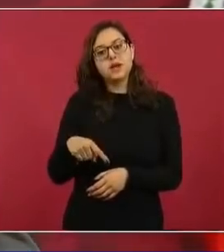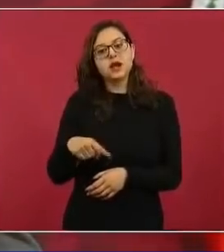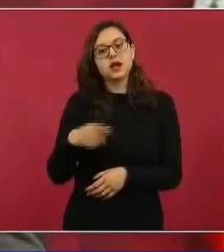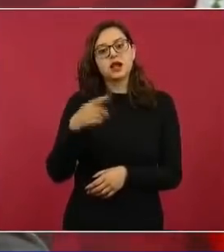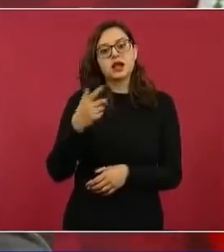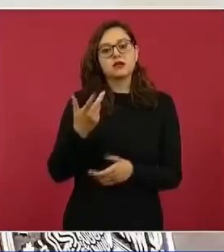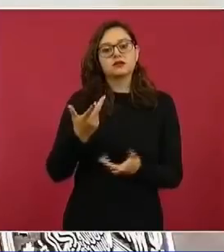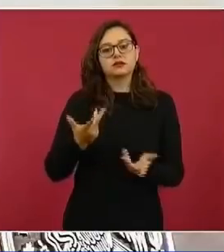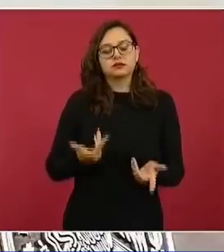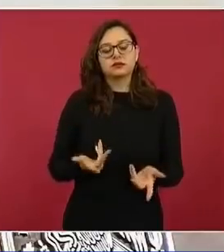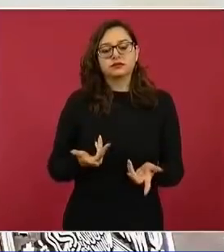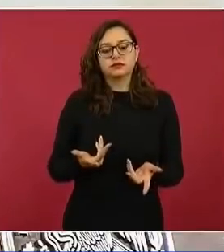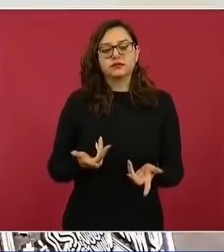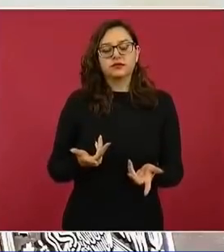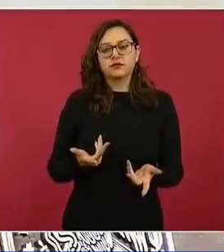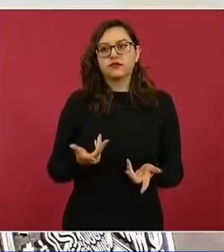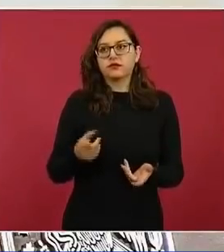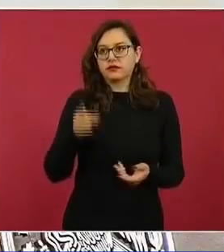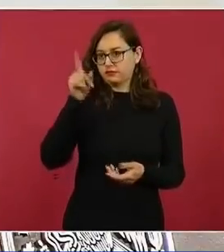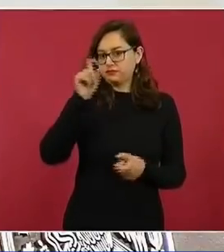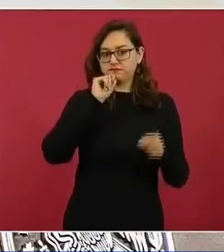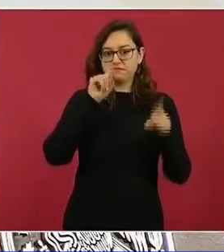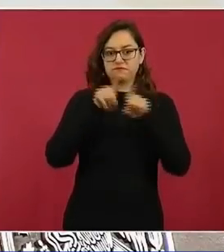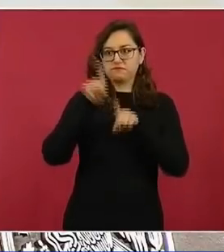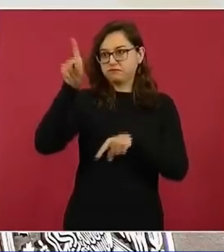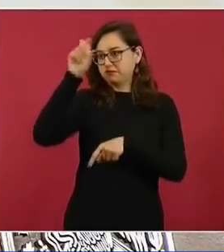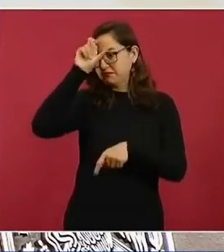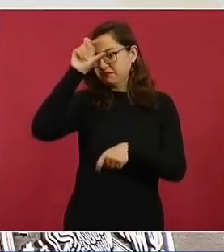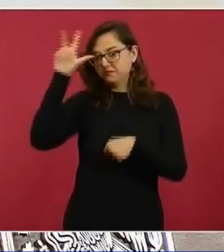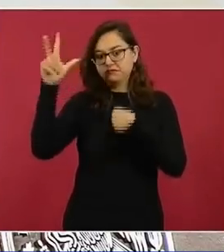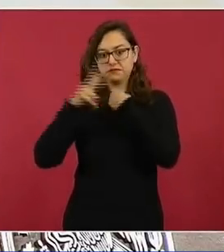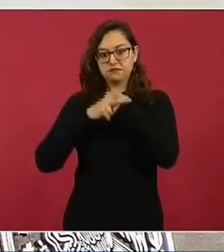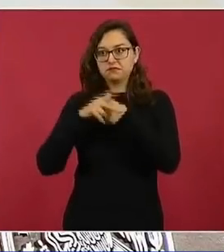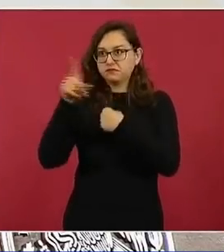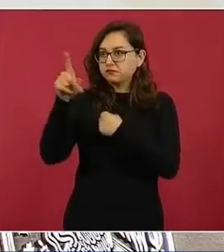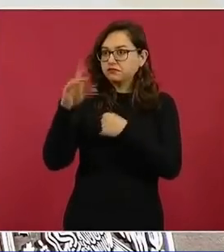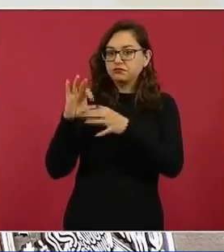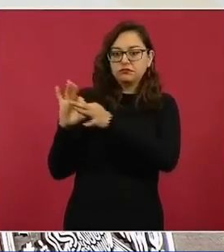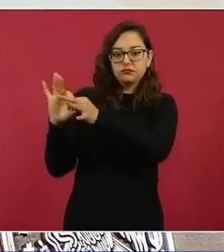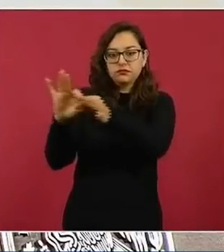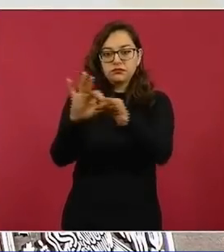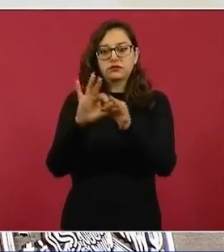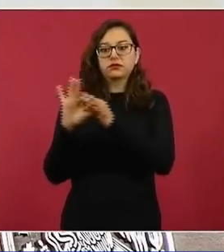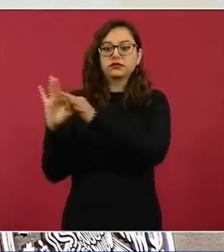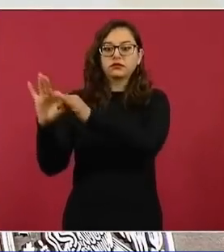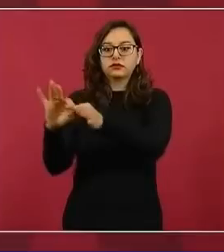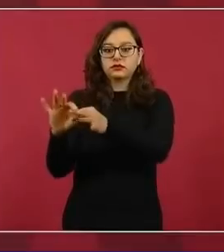como sucedió en Europa, que primero fue